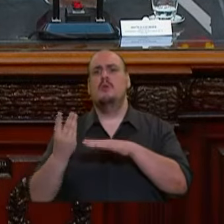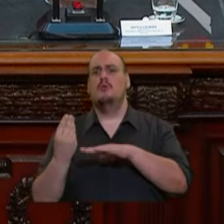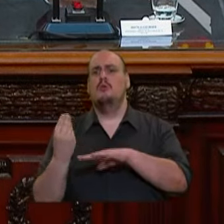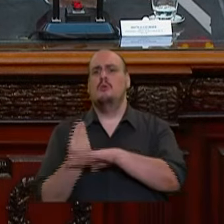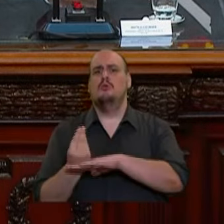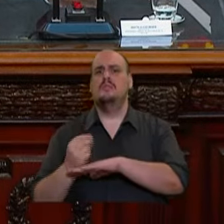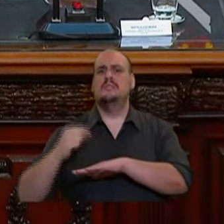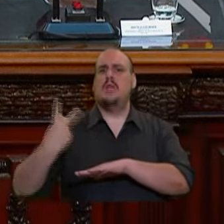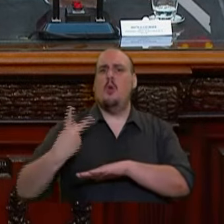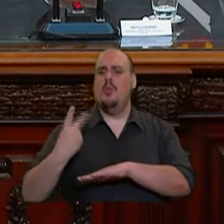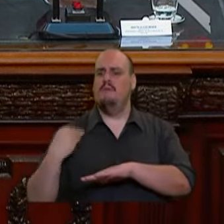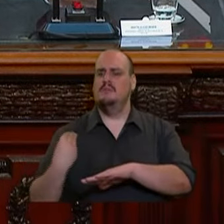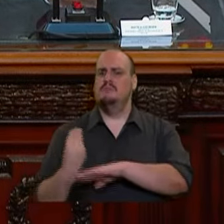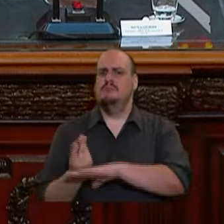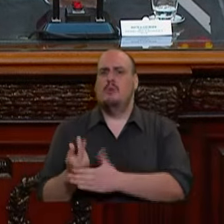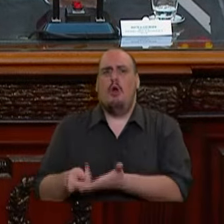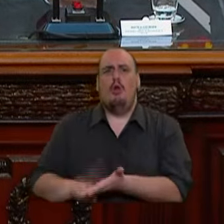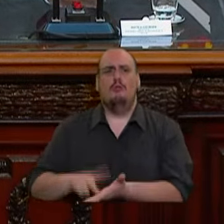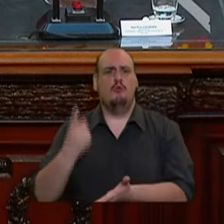posible.